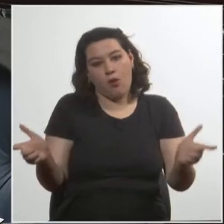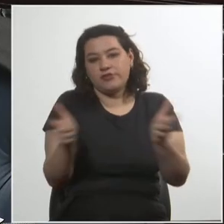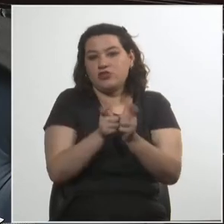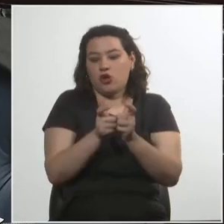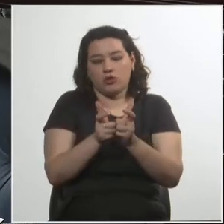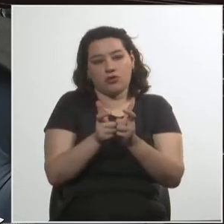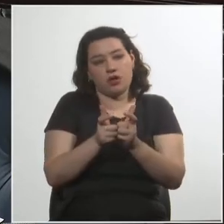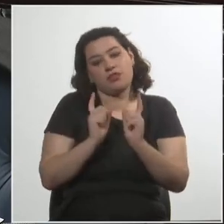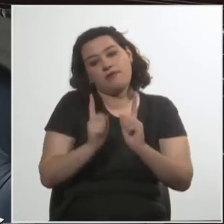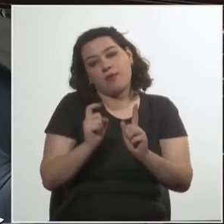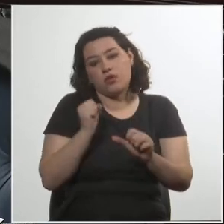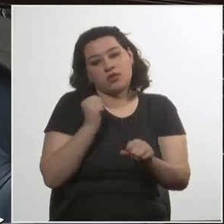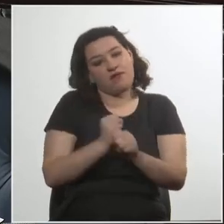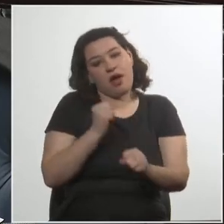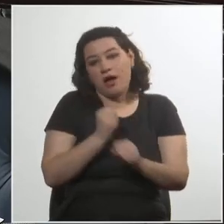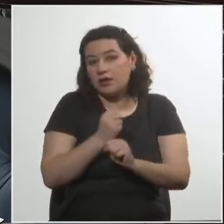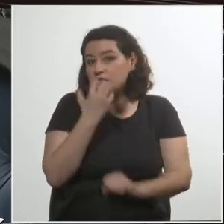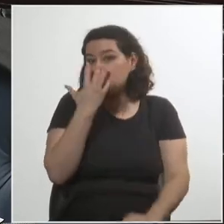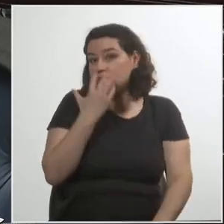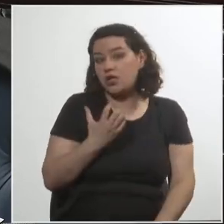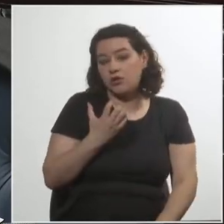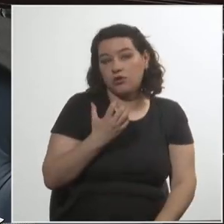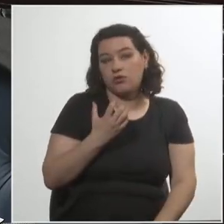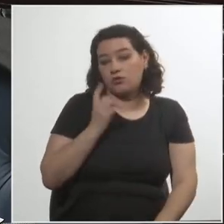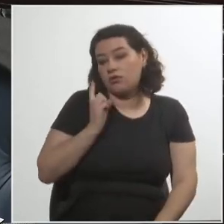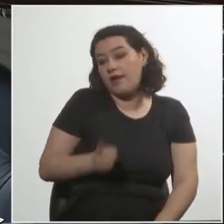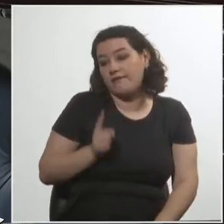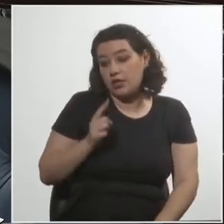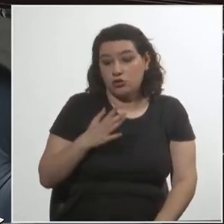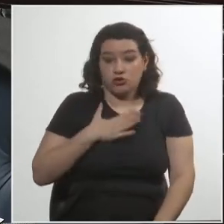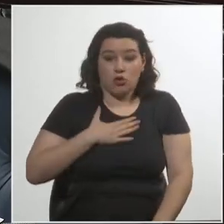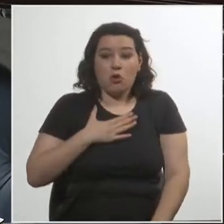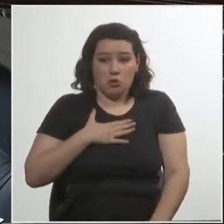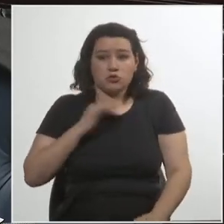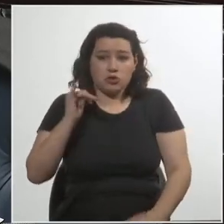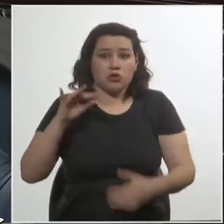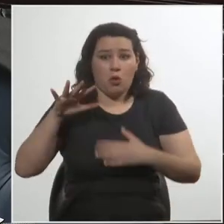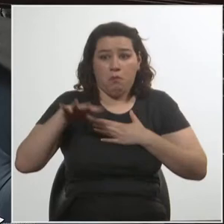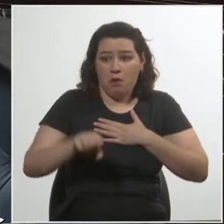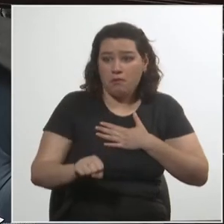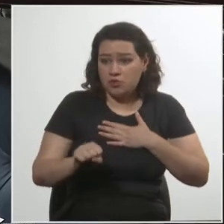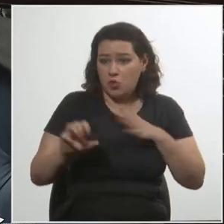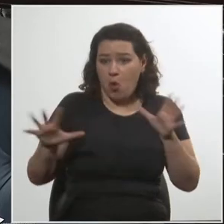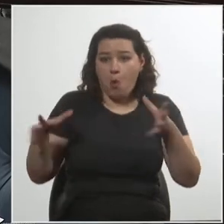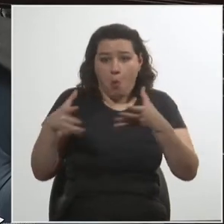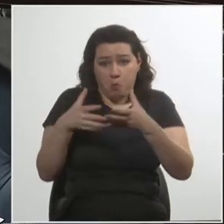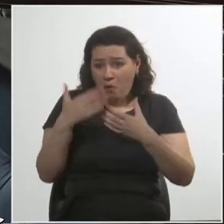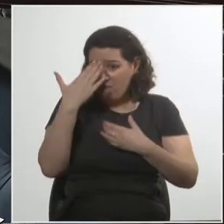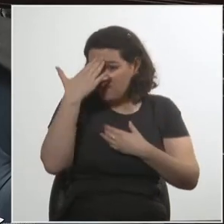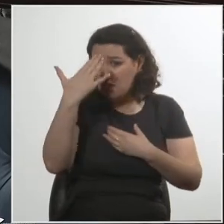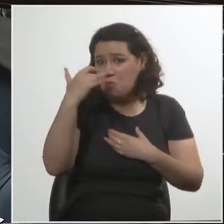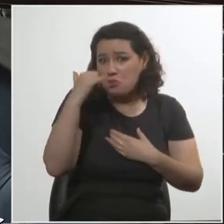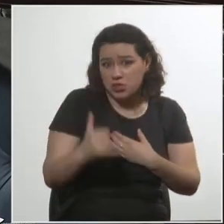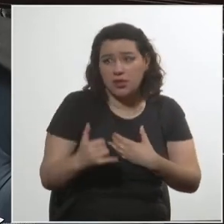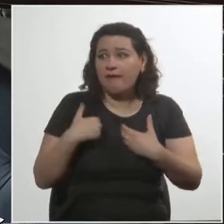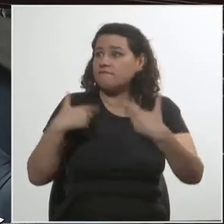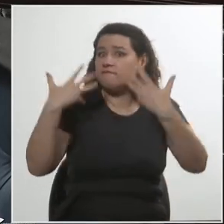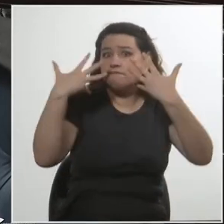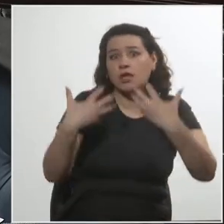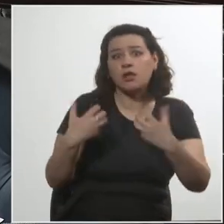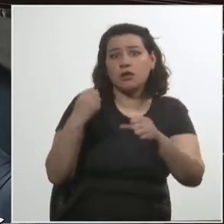Tenemos que trabajar seriamente y yo me animo a comprometer la voluntad de la bancada del frente amplio de trabajar